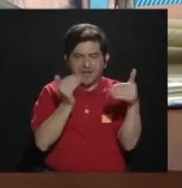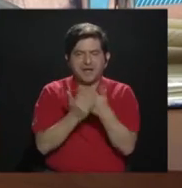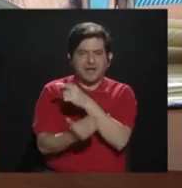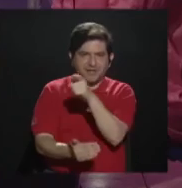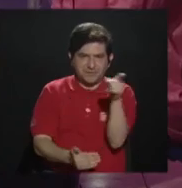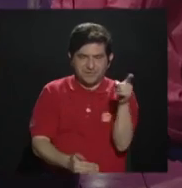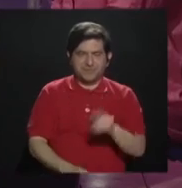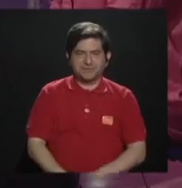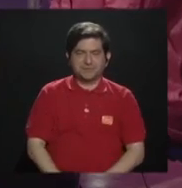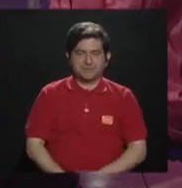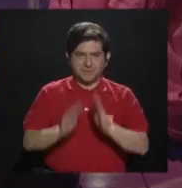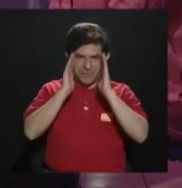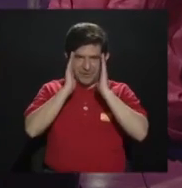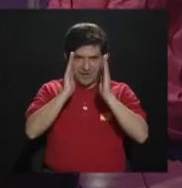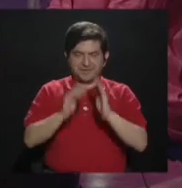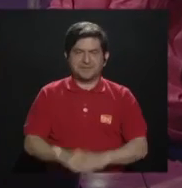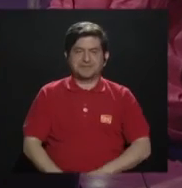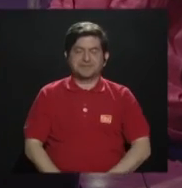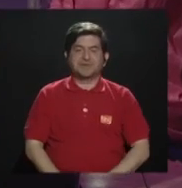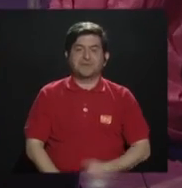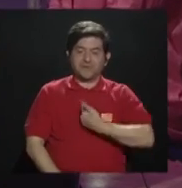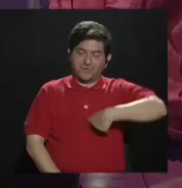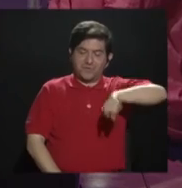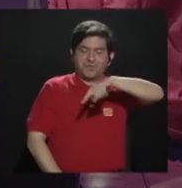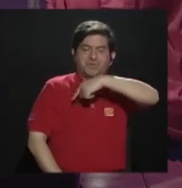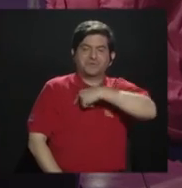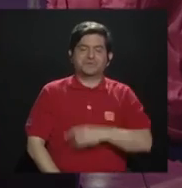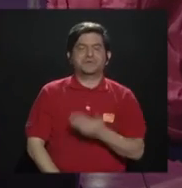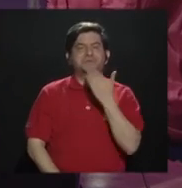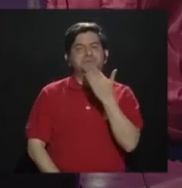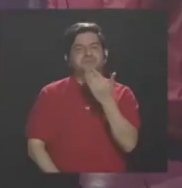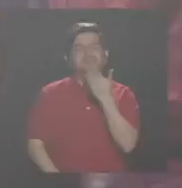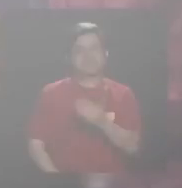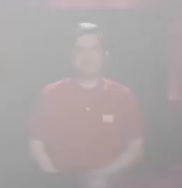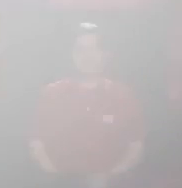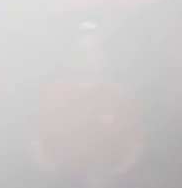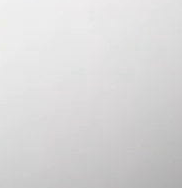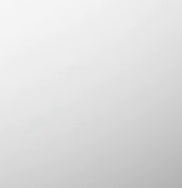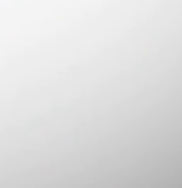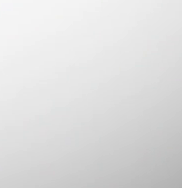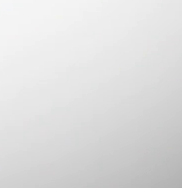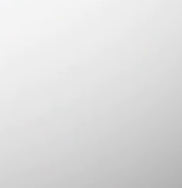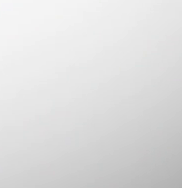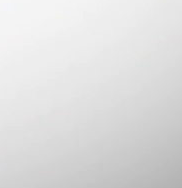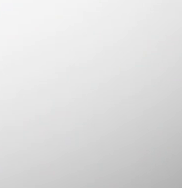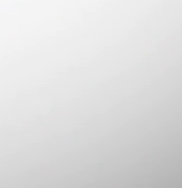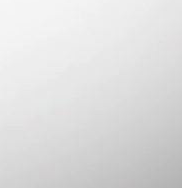todos por su presencia aquí esta noche con nosotras. Muchas gracias y buenas.